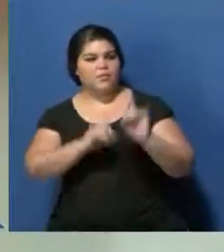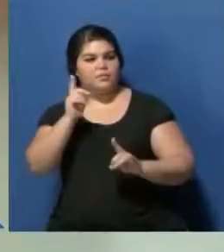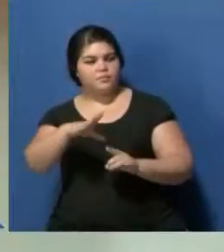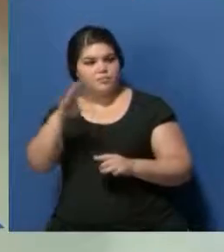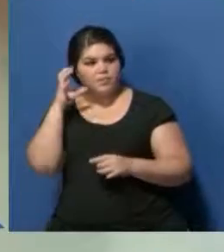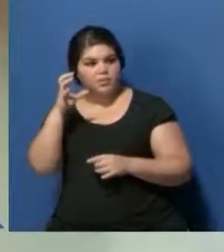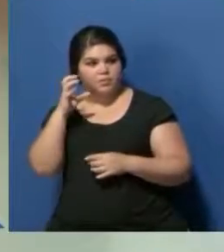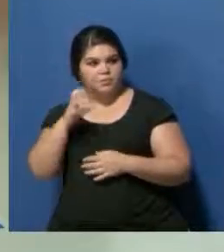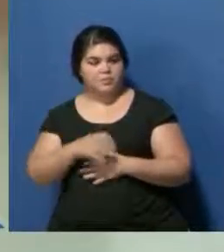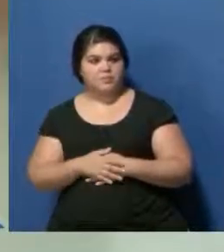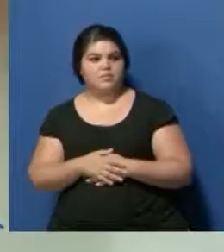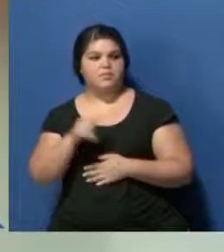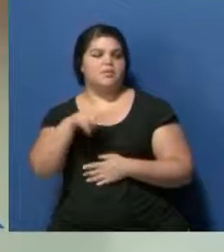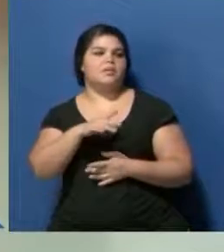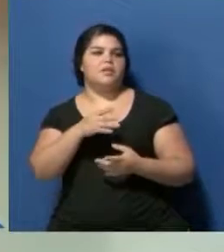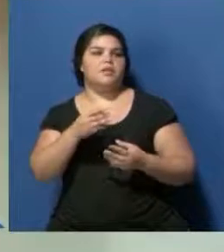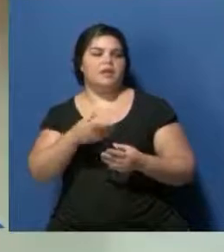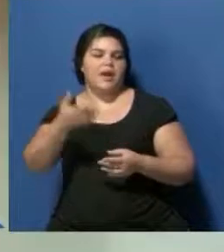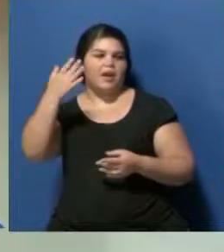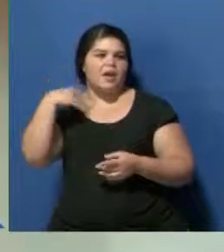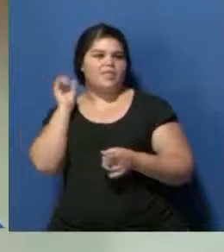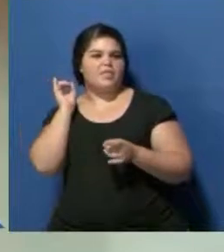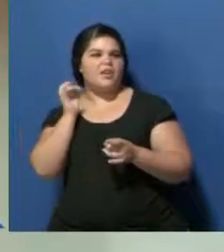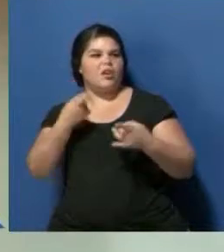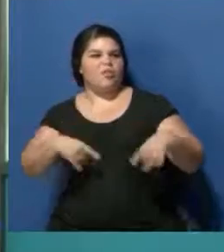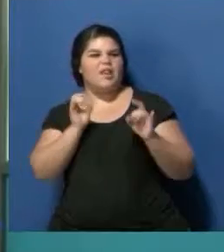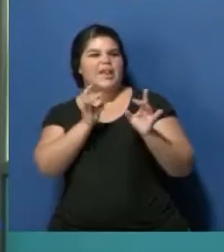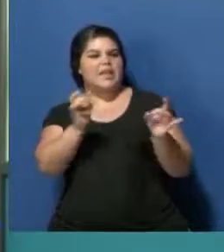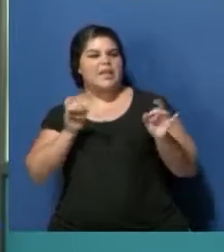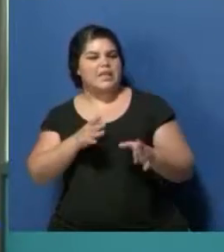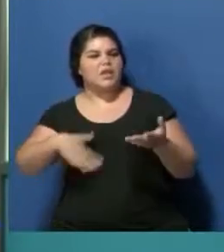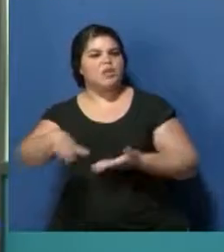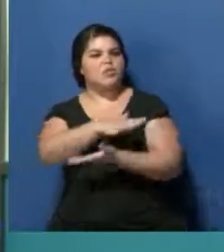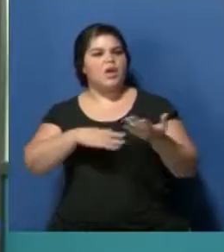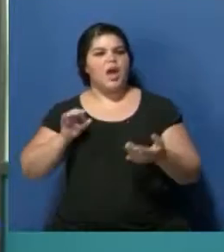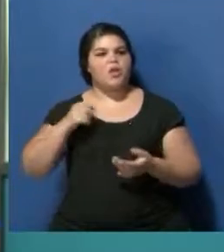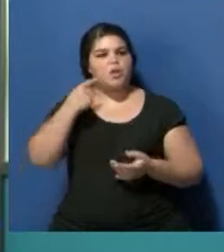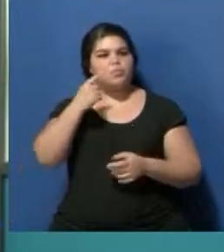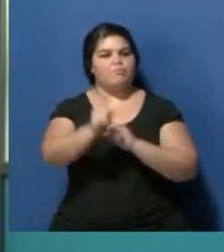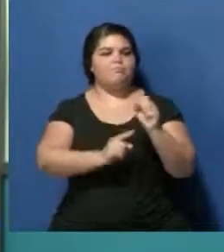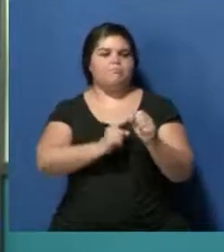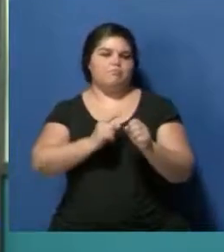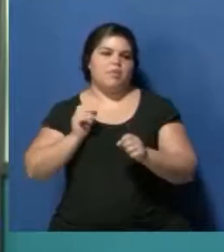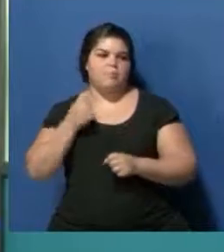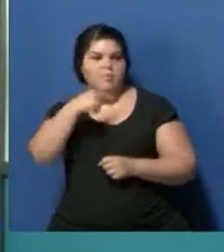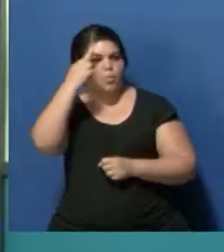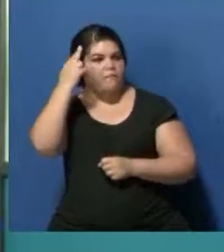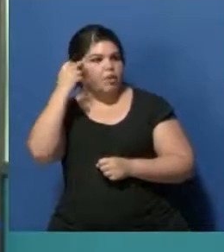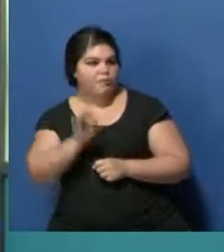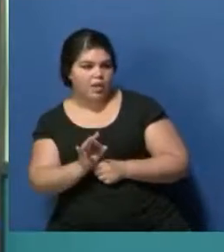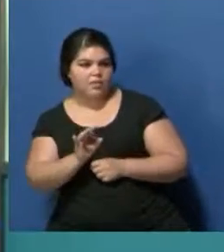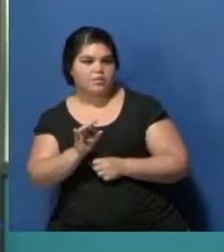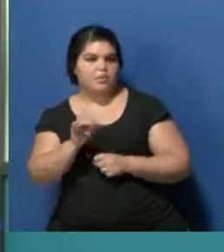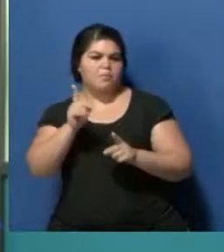aquel perjuicio social, digamos, que generó toda la década de los 90 con todo ese impulso neoliberal y lo que